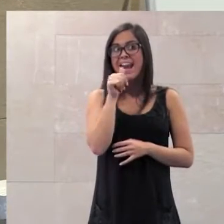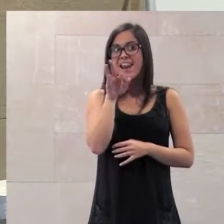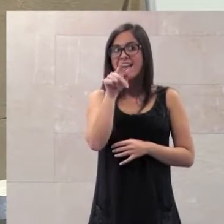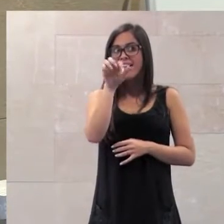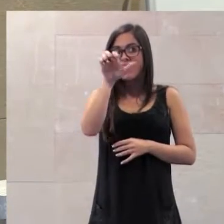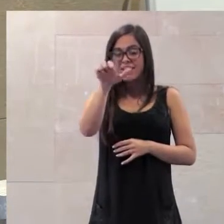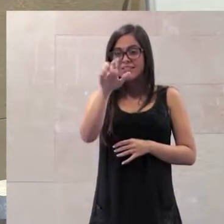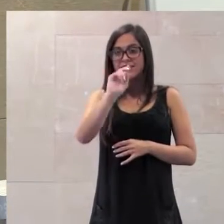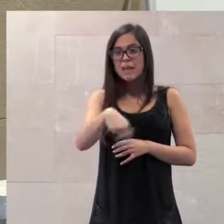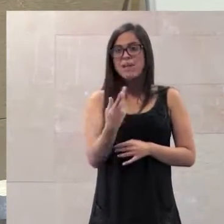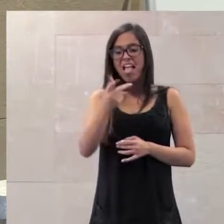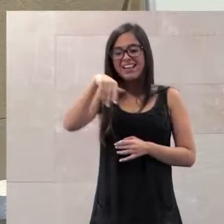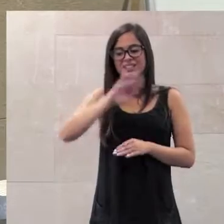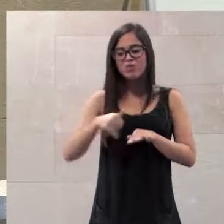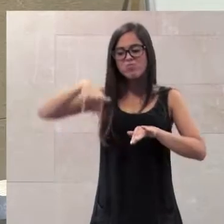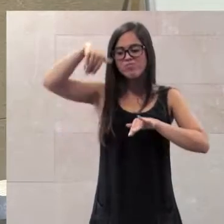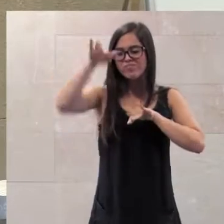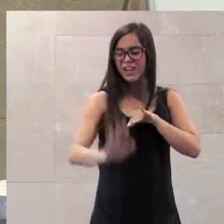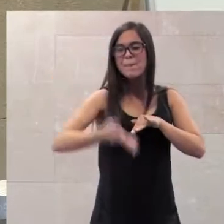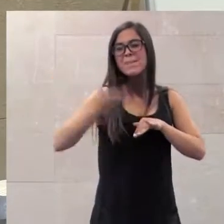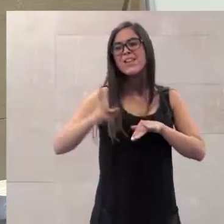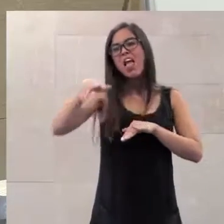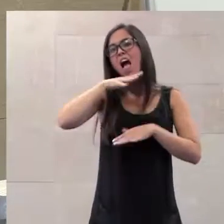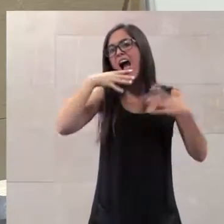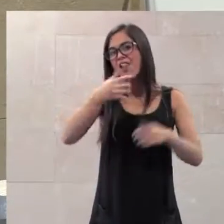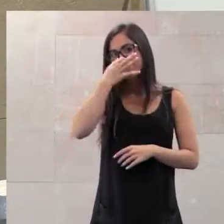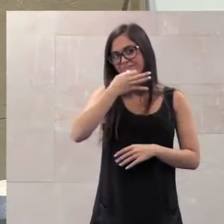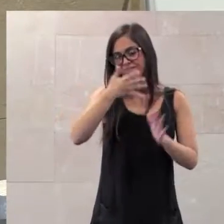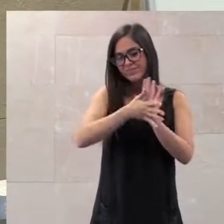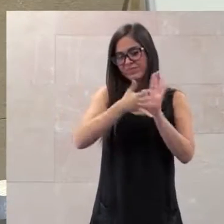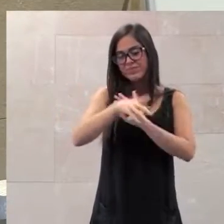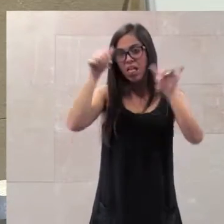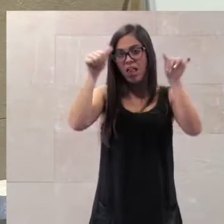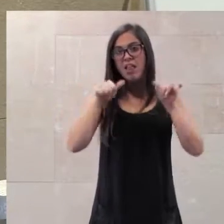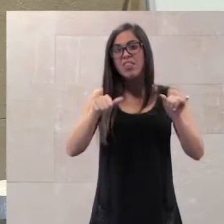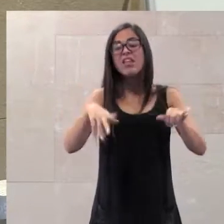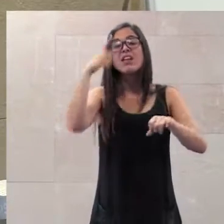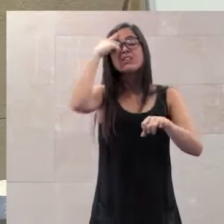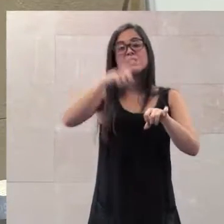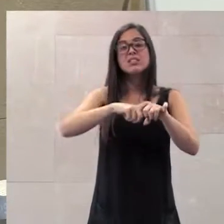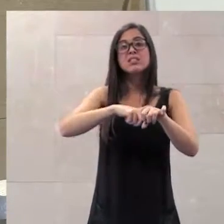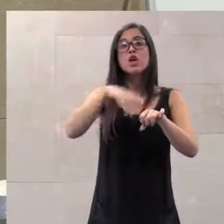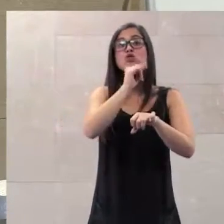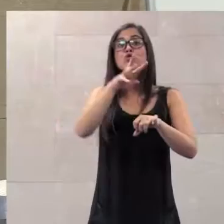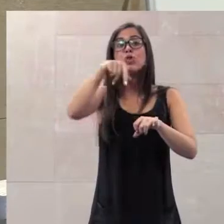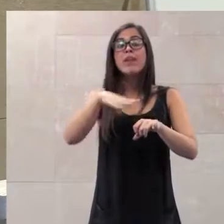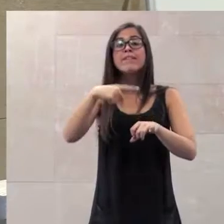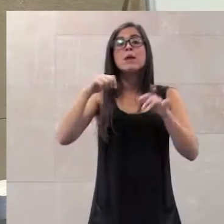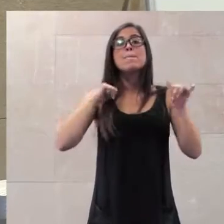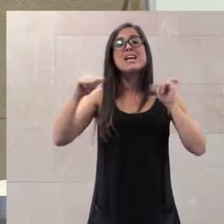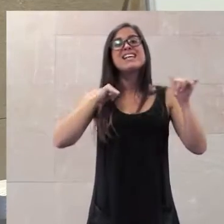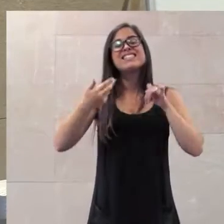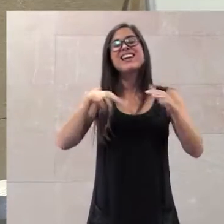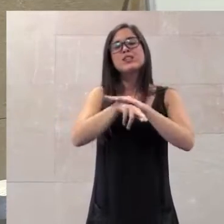pues van a dar un salto cualitativo ahora, ¿no?, que nos explicará en su intervención. Es licenciada en Psicología, máster en